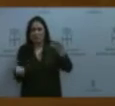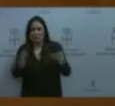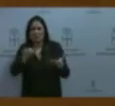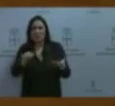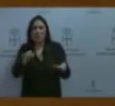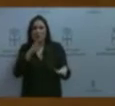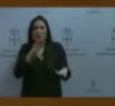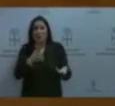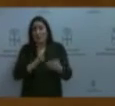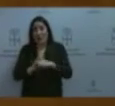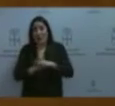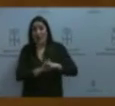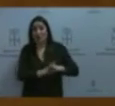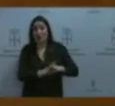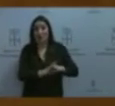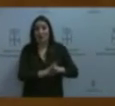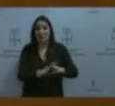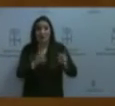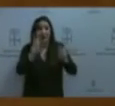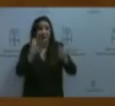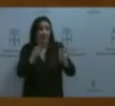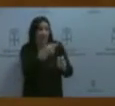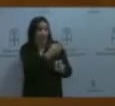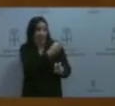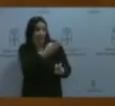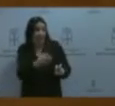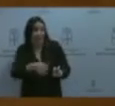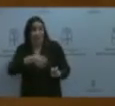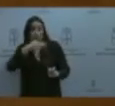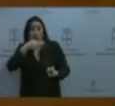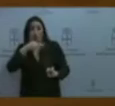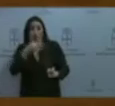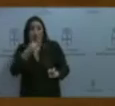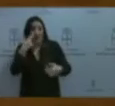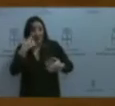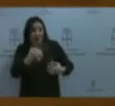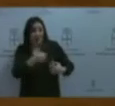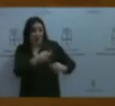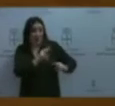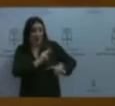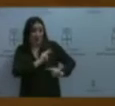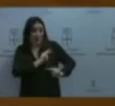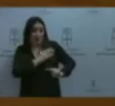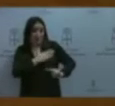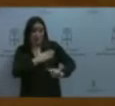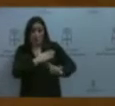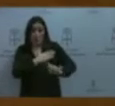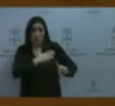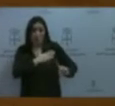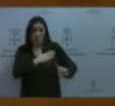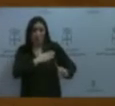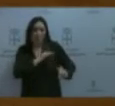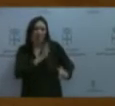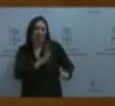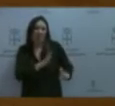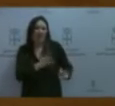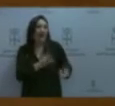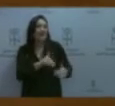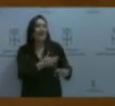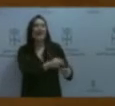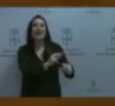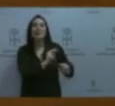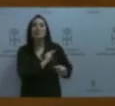calamar que he hecho aquí, para no responder a les preguntes, porque, bueno, estoy viendo que la respuesta que me dio